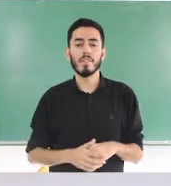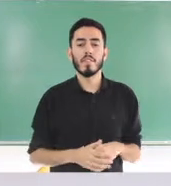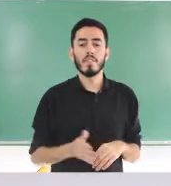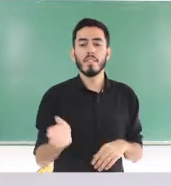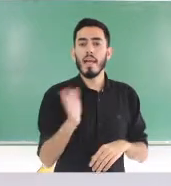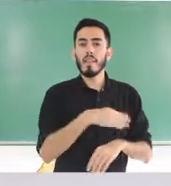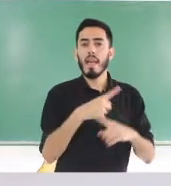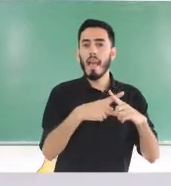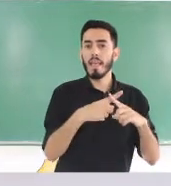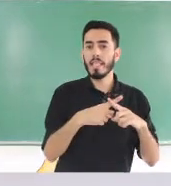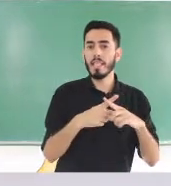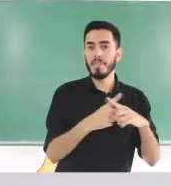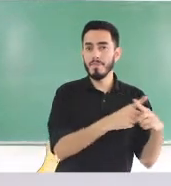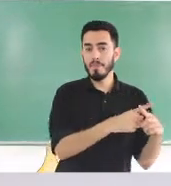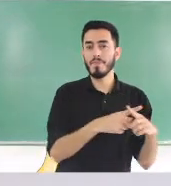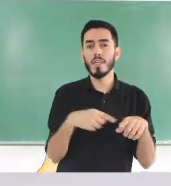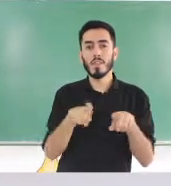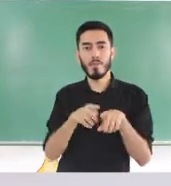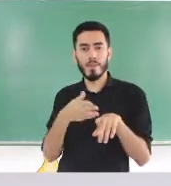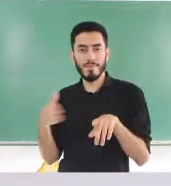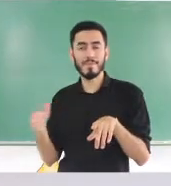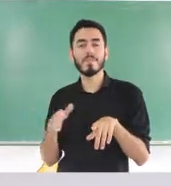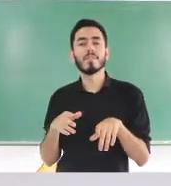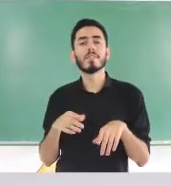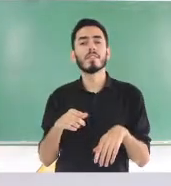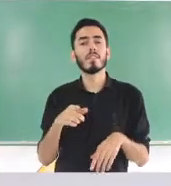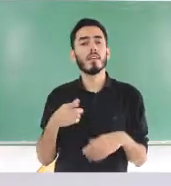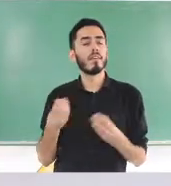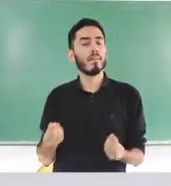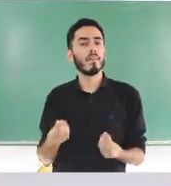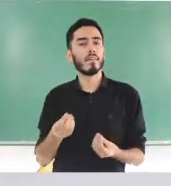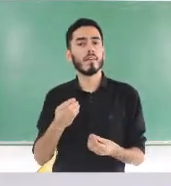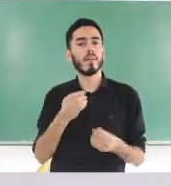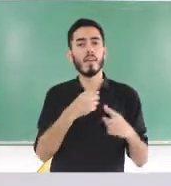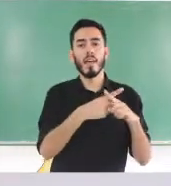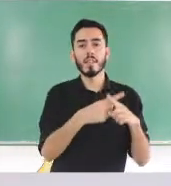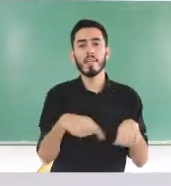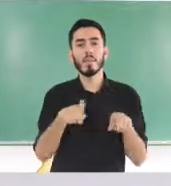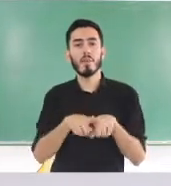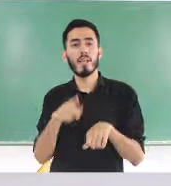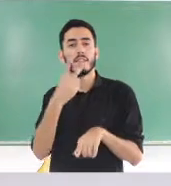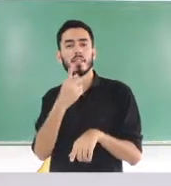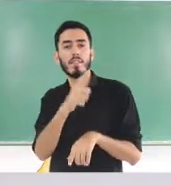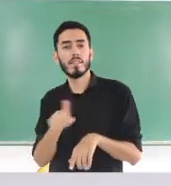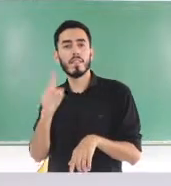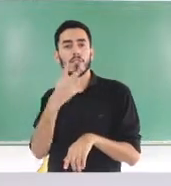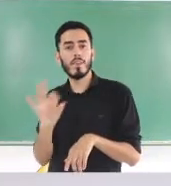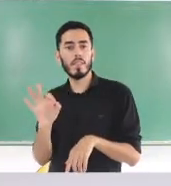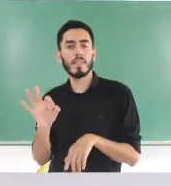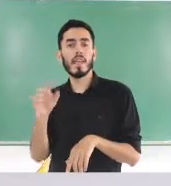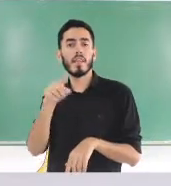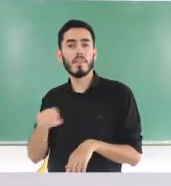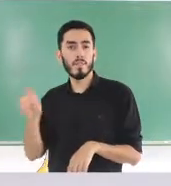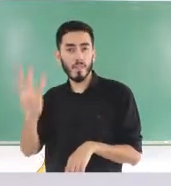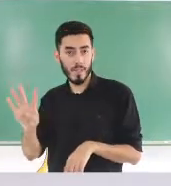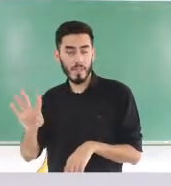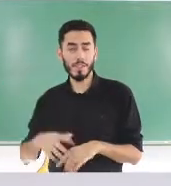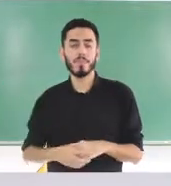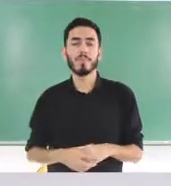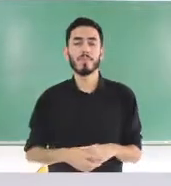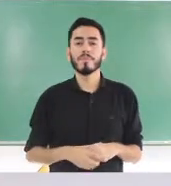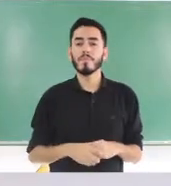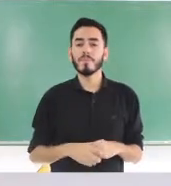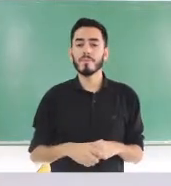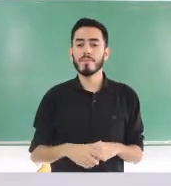propiedad uniforme, nos quedaría X igual 120 dividido a 4. Una vez que tengo esto,